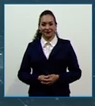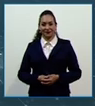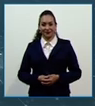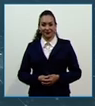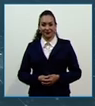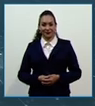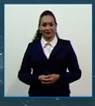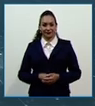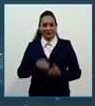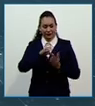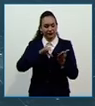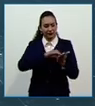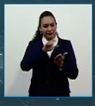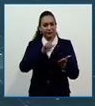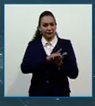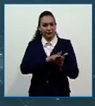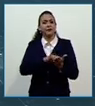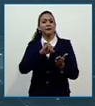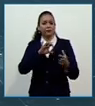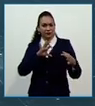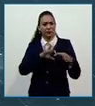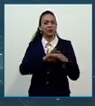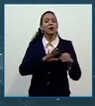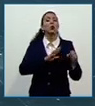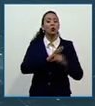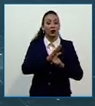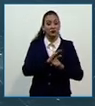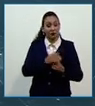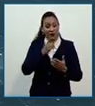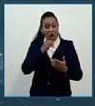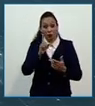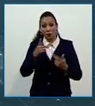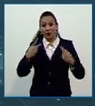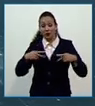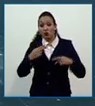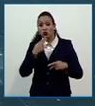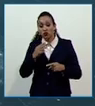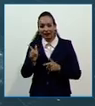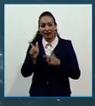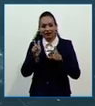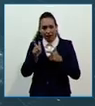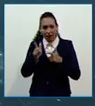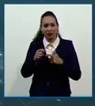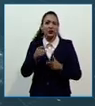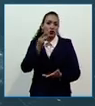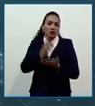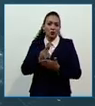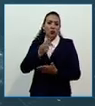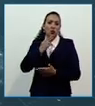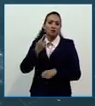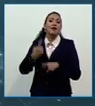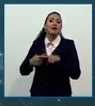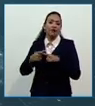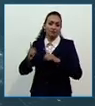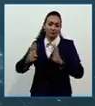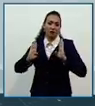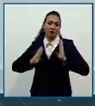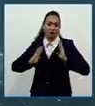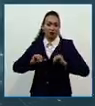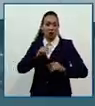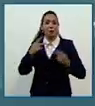Es constitucional disposición que duplica la pena por portación de armas de uso exclusivo del ejército, determinó la primera